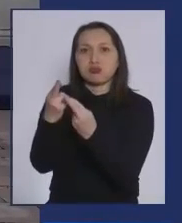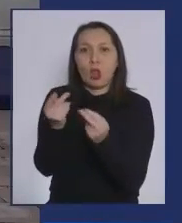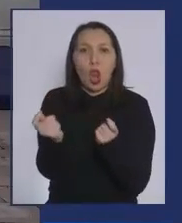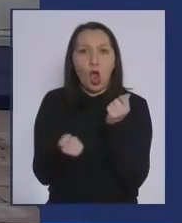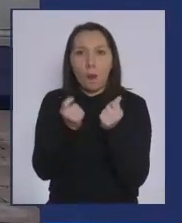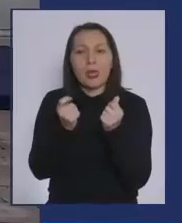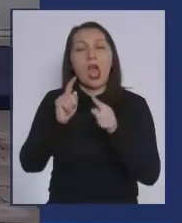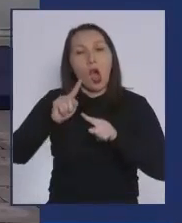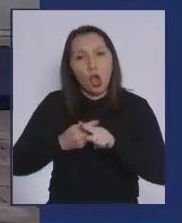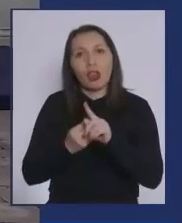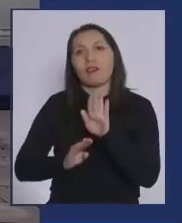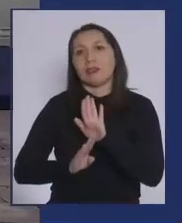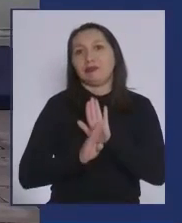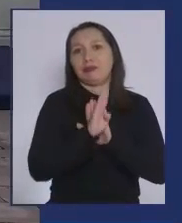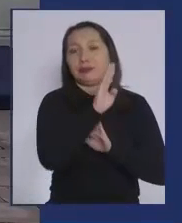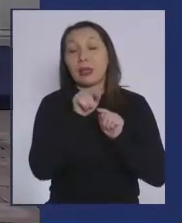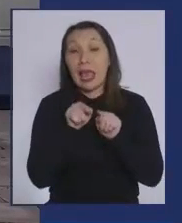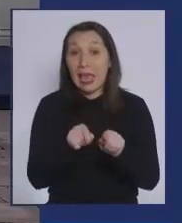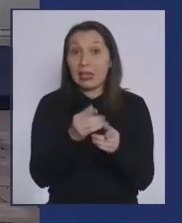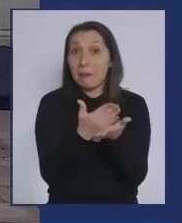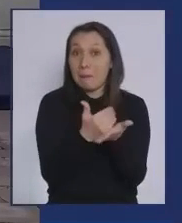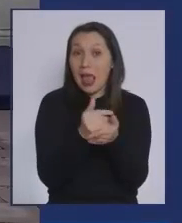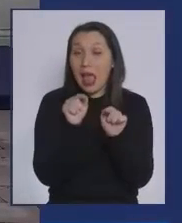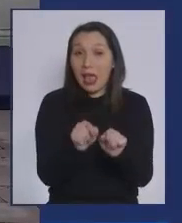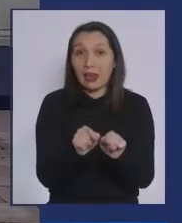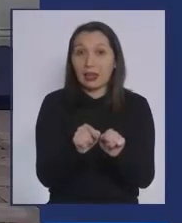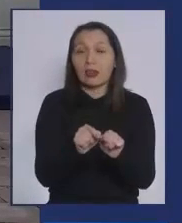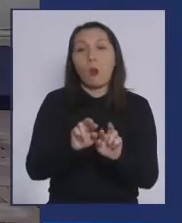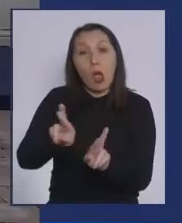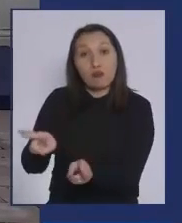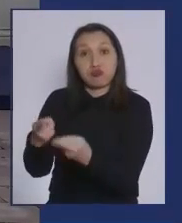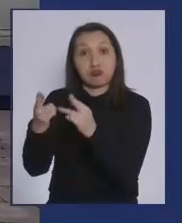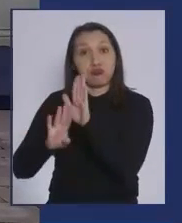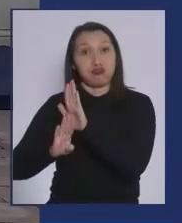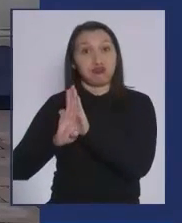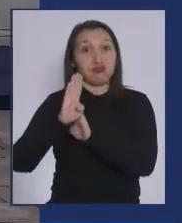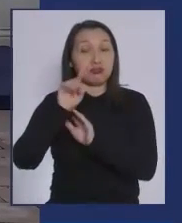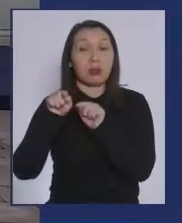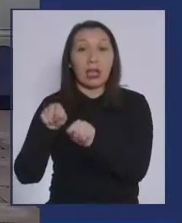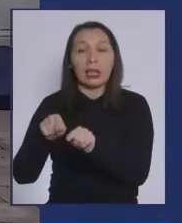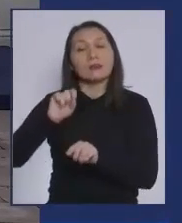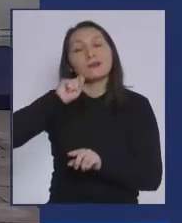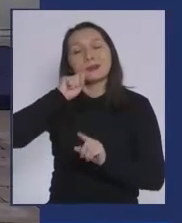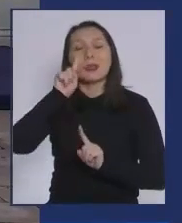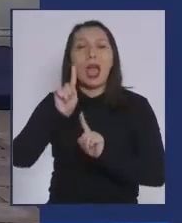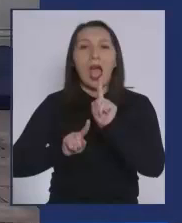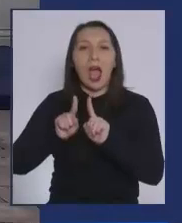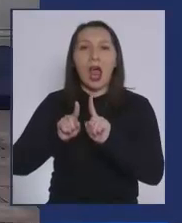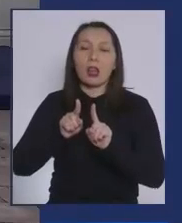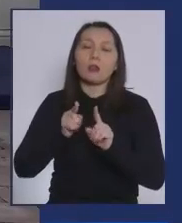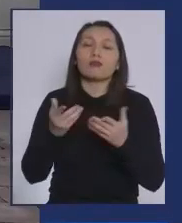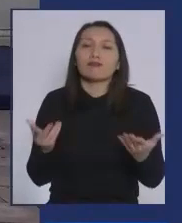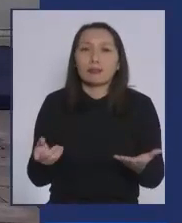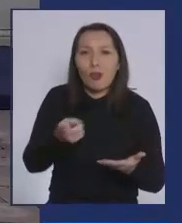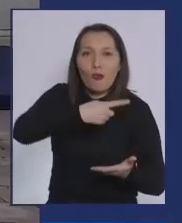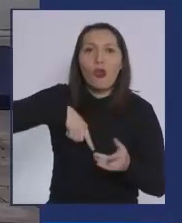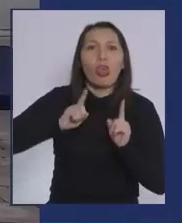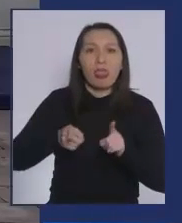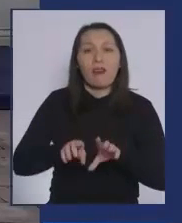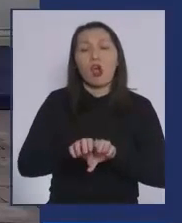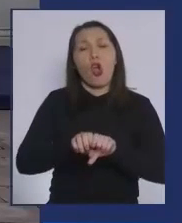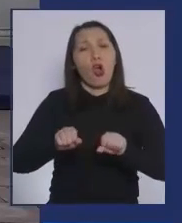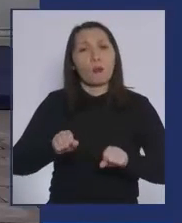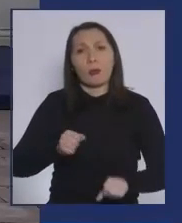nuestra economía y ese plan de recuperación es algo con el cual tenemos que